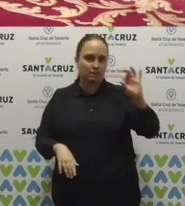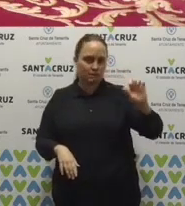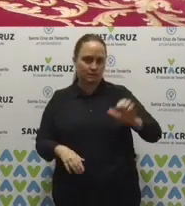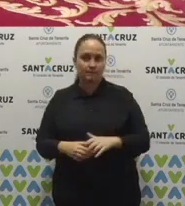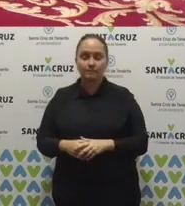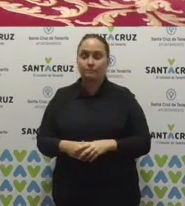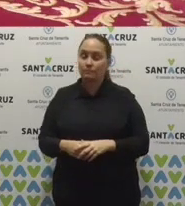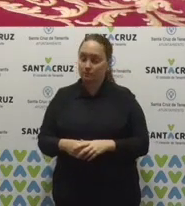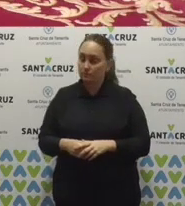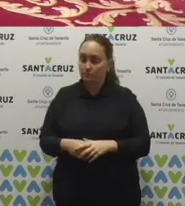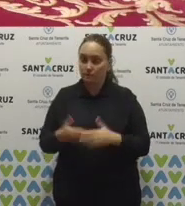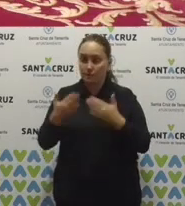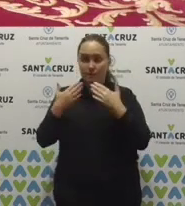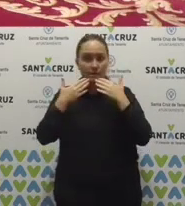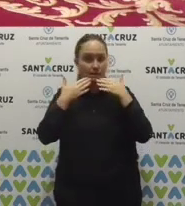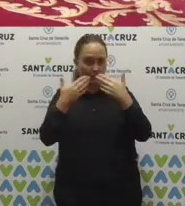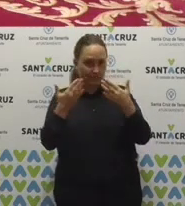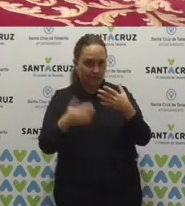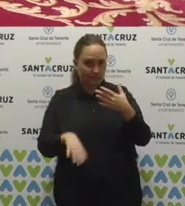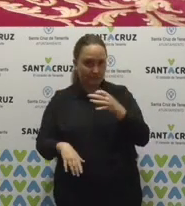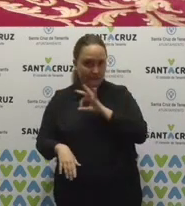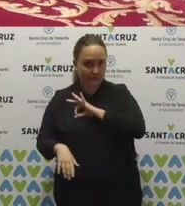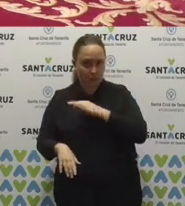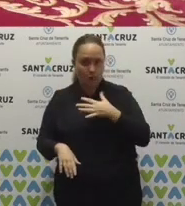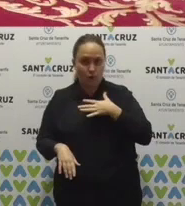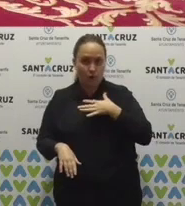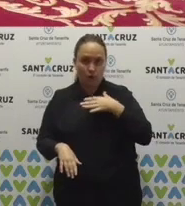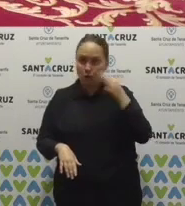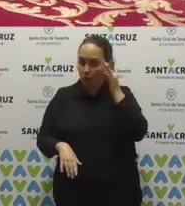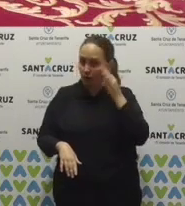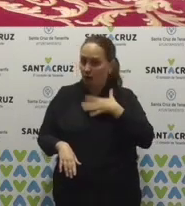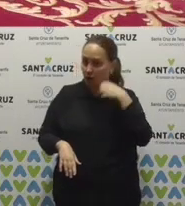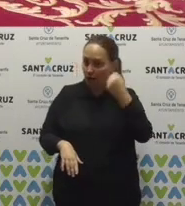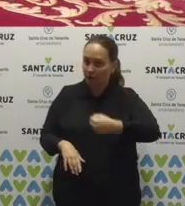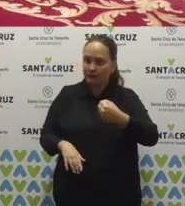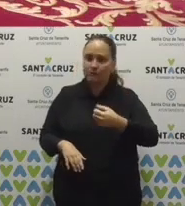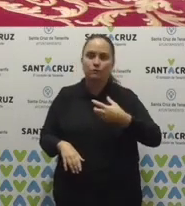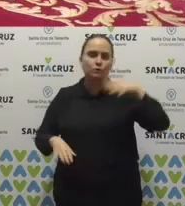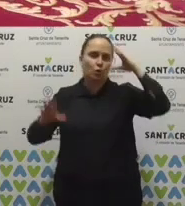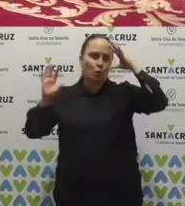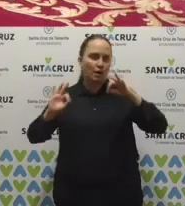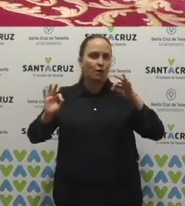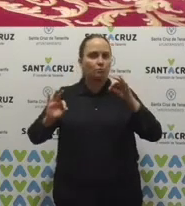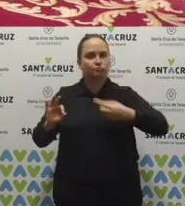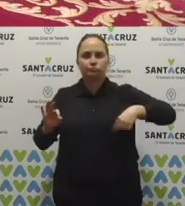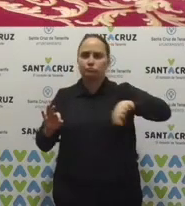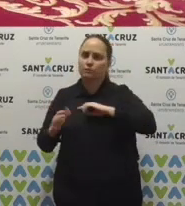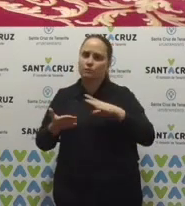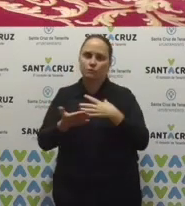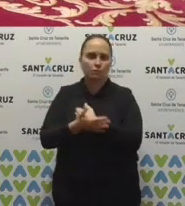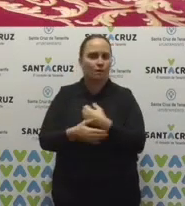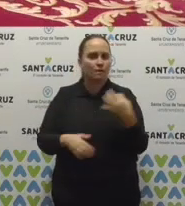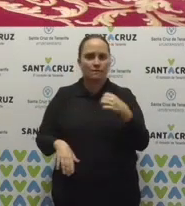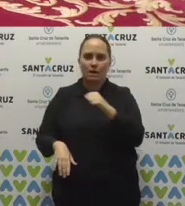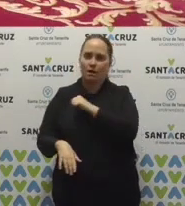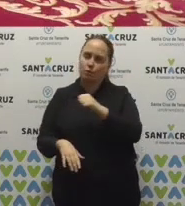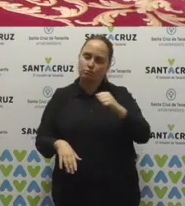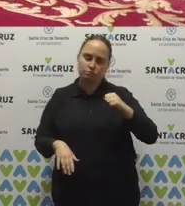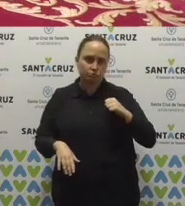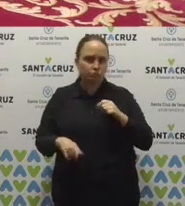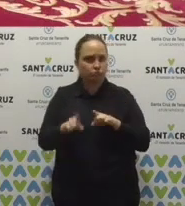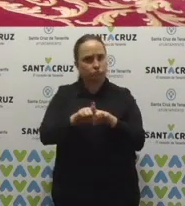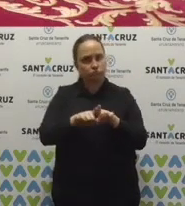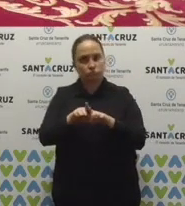muchas gracias señor alcaldesa yo creo que tenemos que hacer todos un poco de autocrítica así que utilizamos la